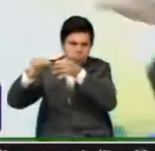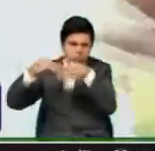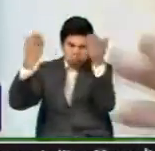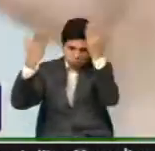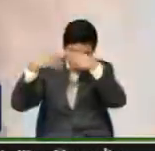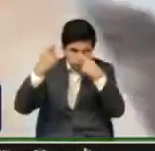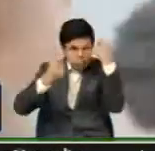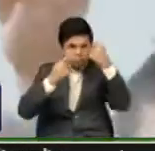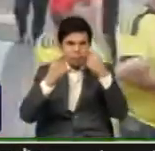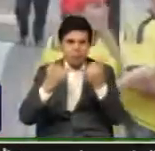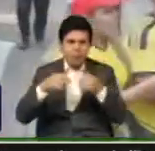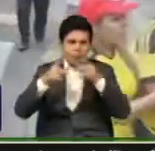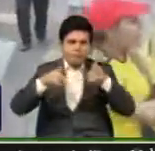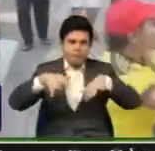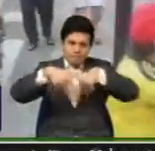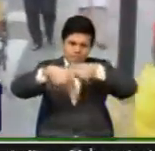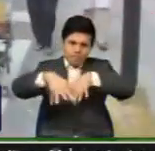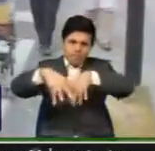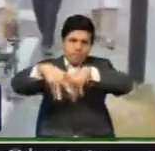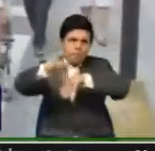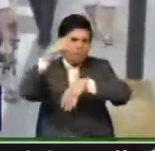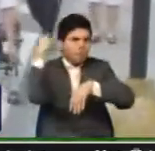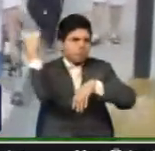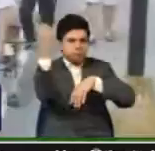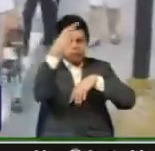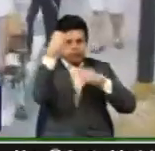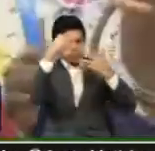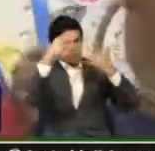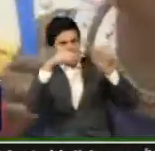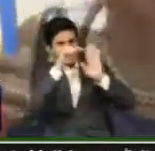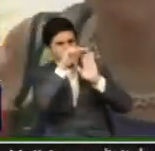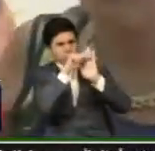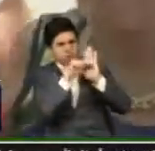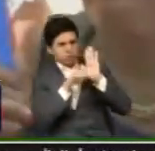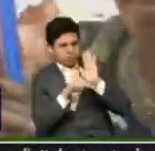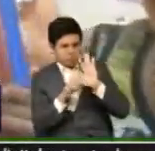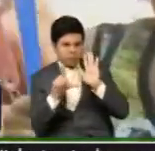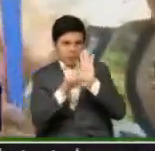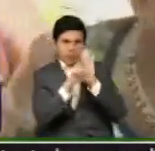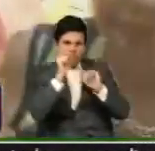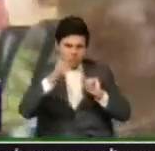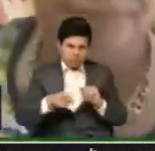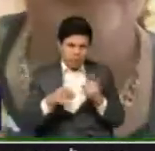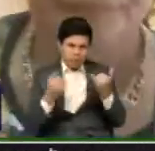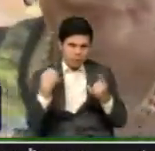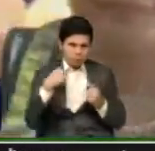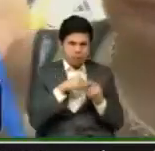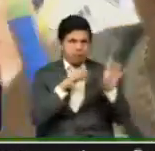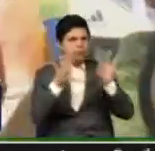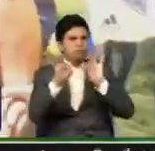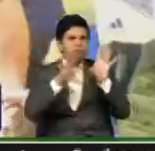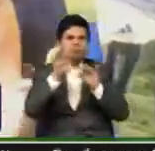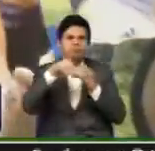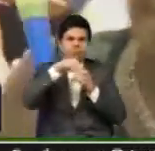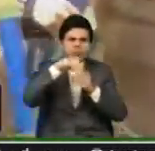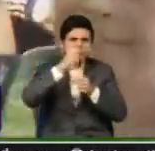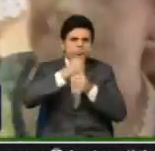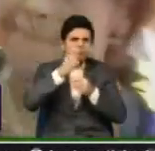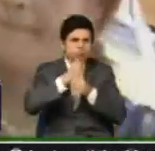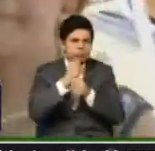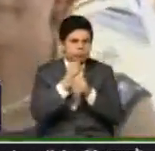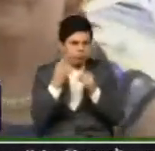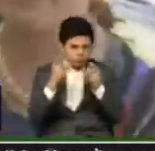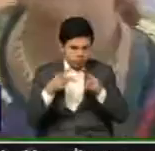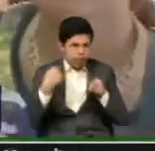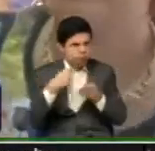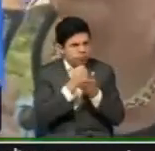comerciantes salieron a marchar por las principales vías en rechazo a esta medida. Generamos más de 1000 empleos. Nosotros le enseñamos a la